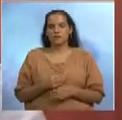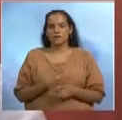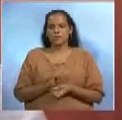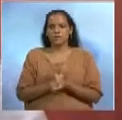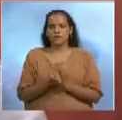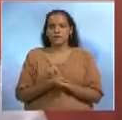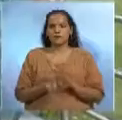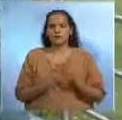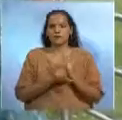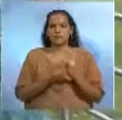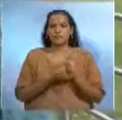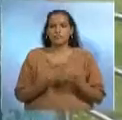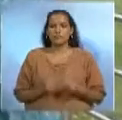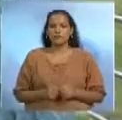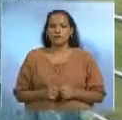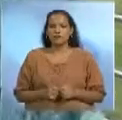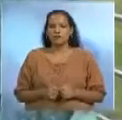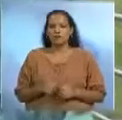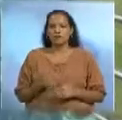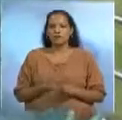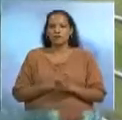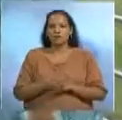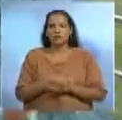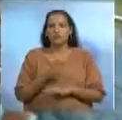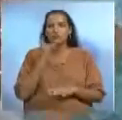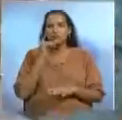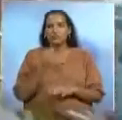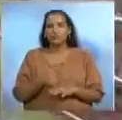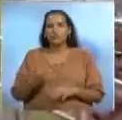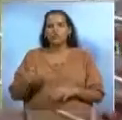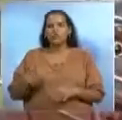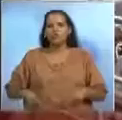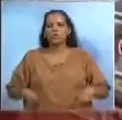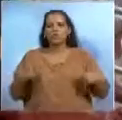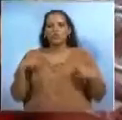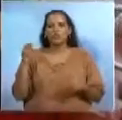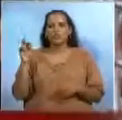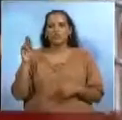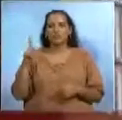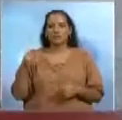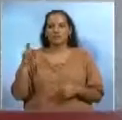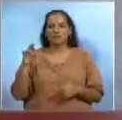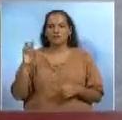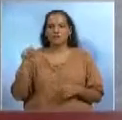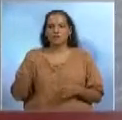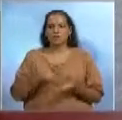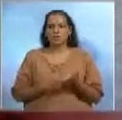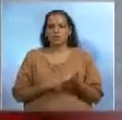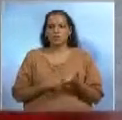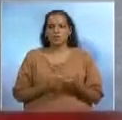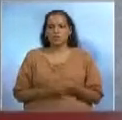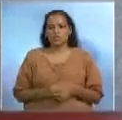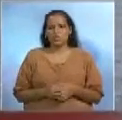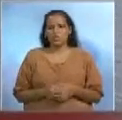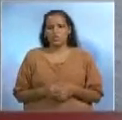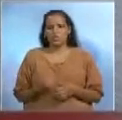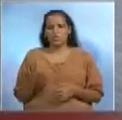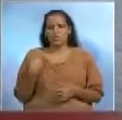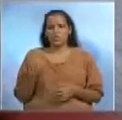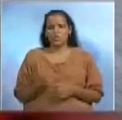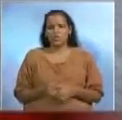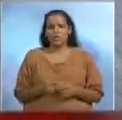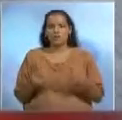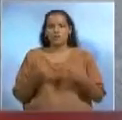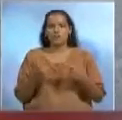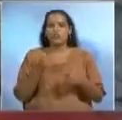medida. La tarde de ayer, moradores del barrio de La Primavera realizaron una asamblea para tomar acciones en